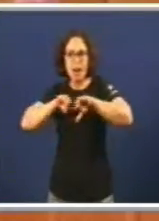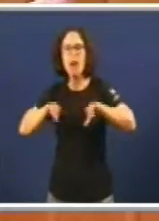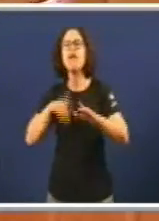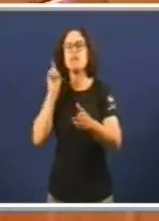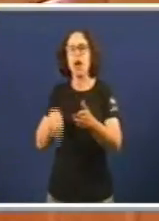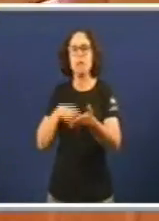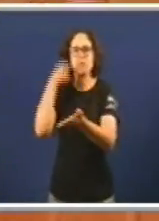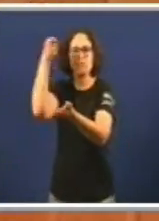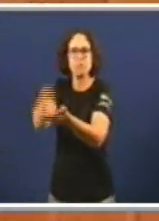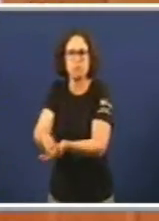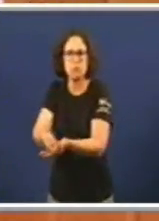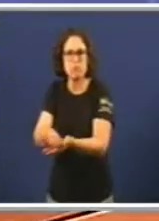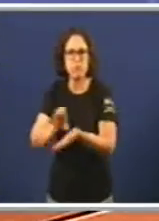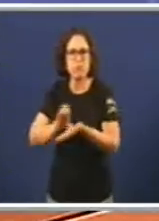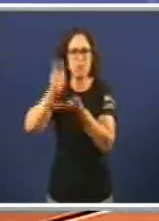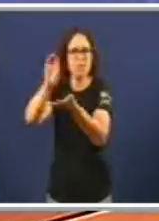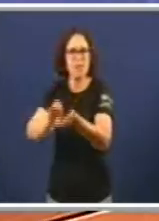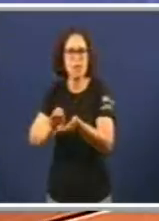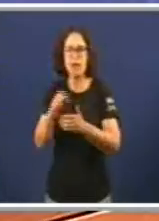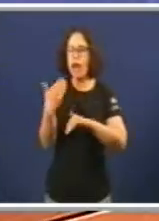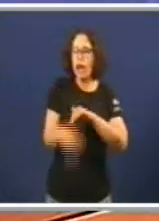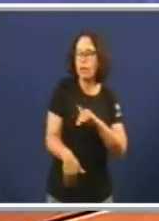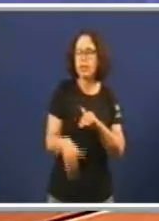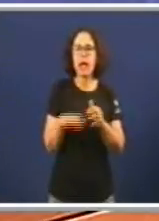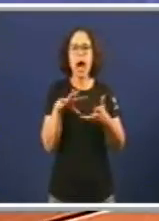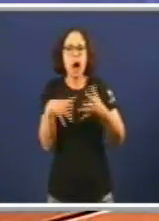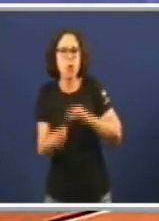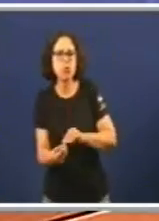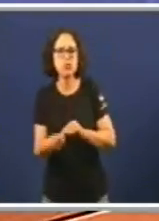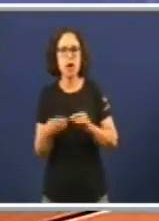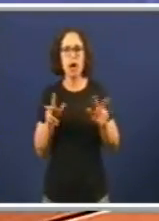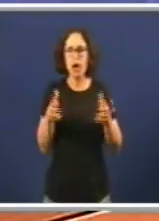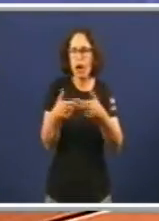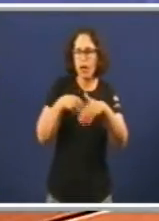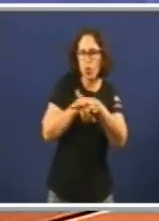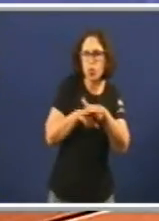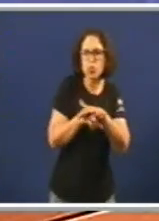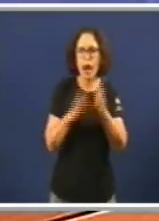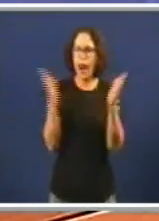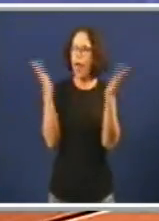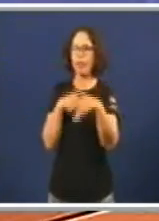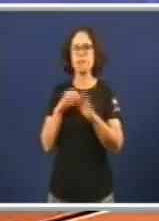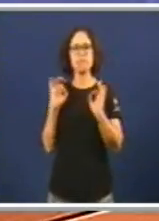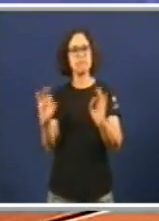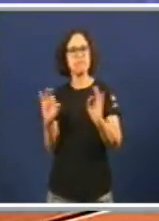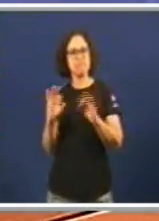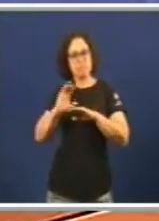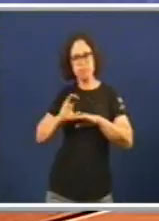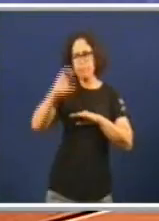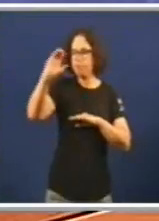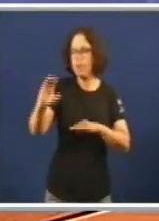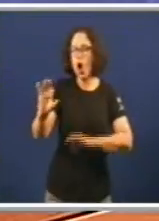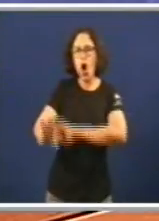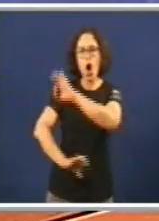Aí non hai límites, aí non hai axustes, non hai optimización de recursos, aí non hai nada, non se